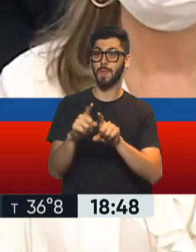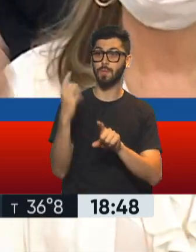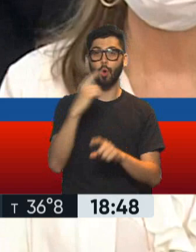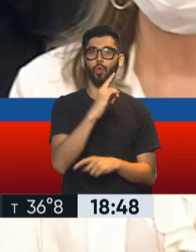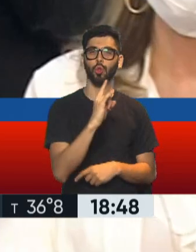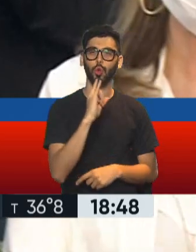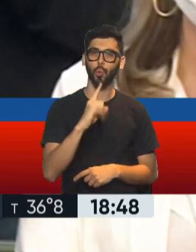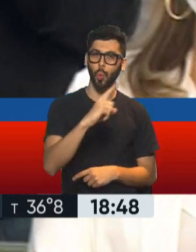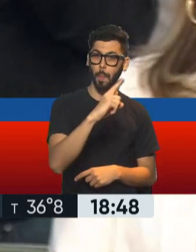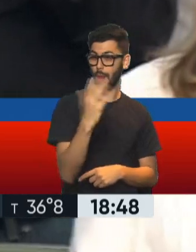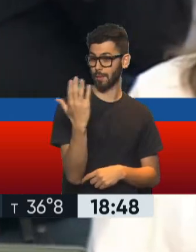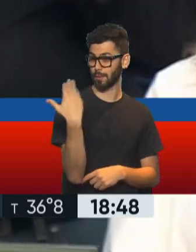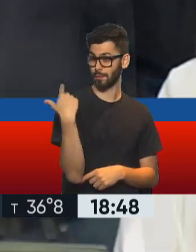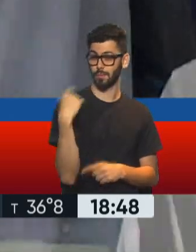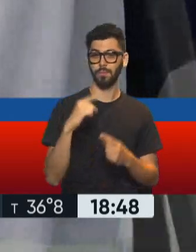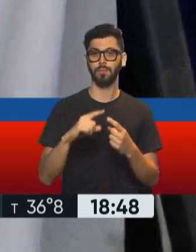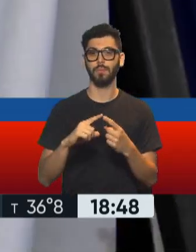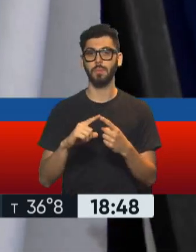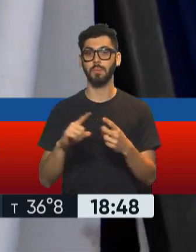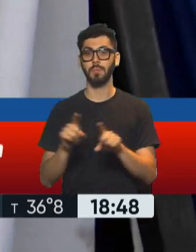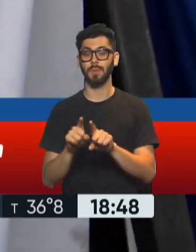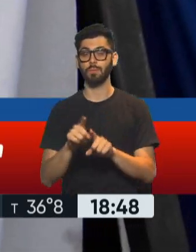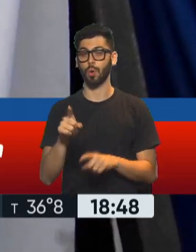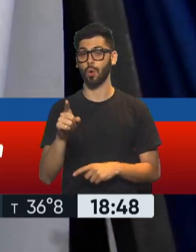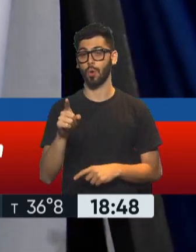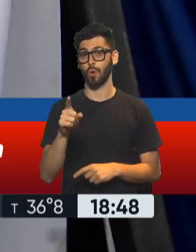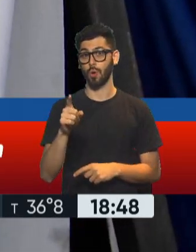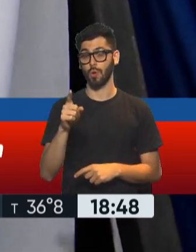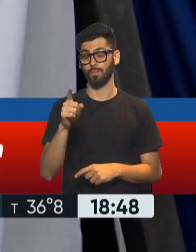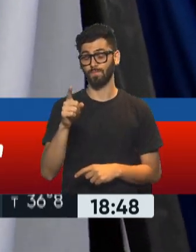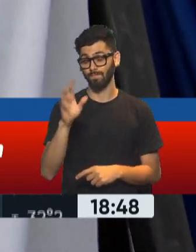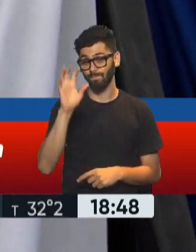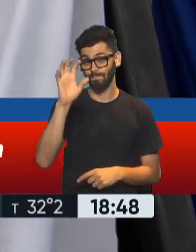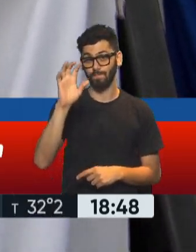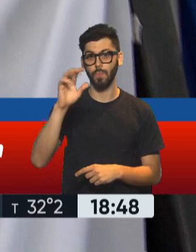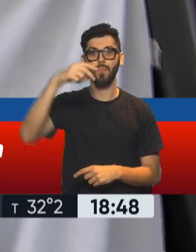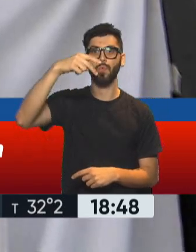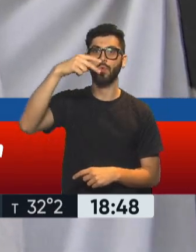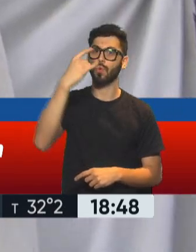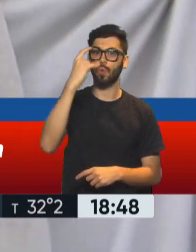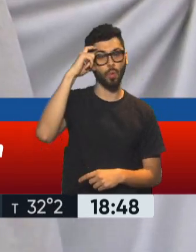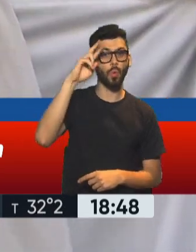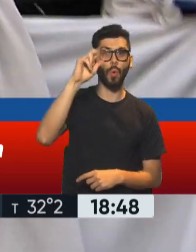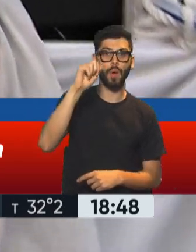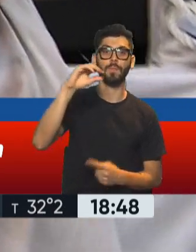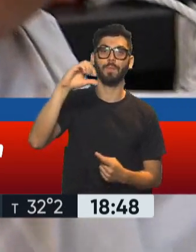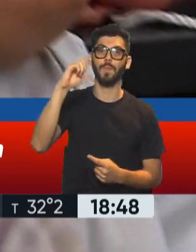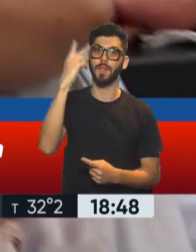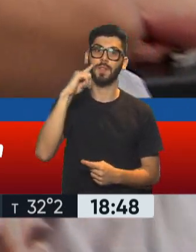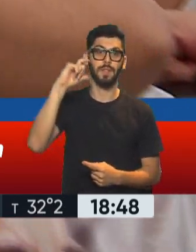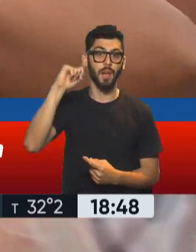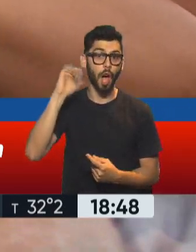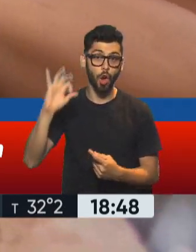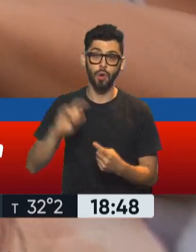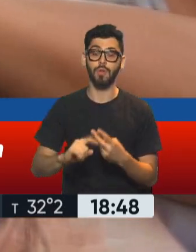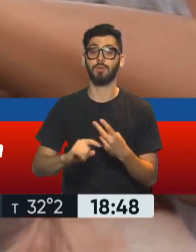Tucumán días atrás, como las caras que vi en Nueva Chicago no hace mucho,